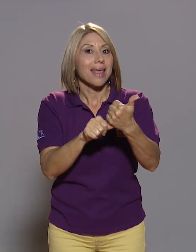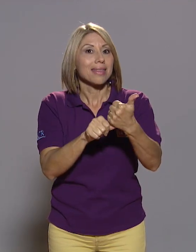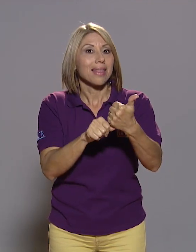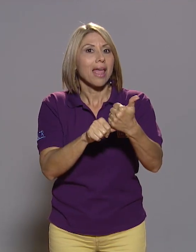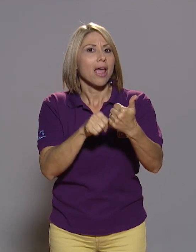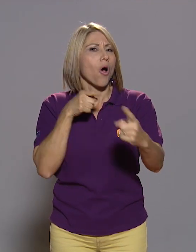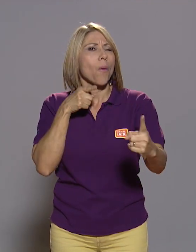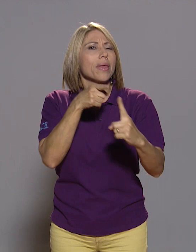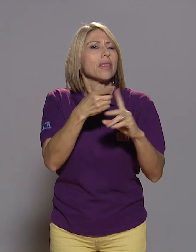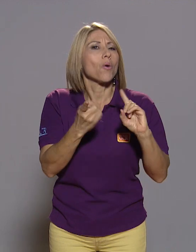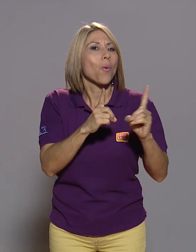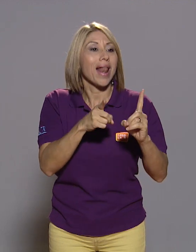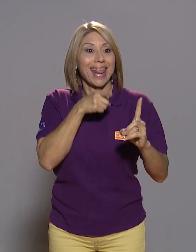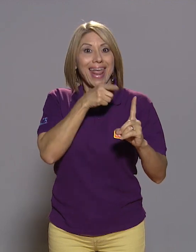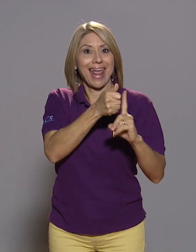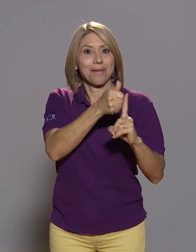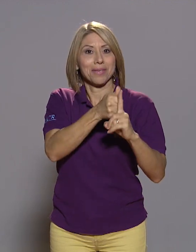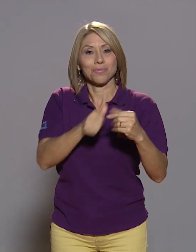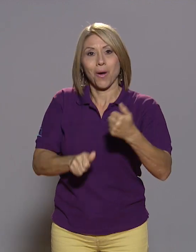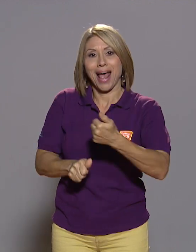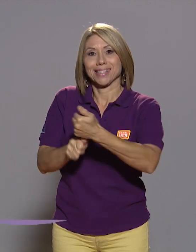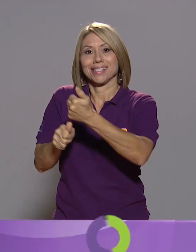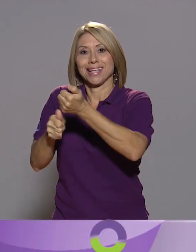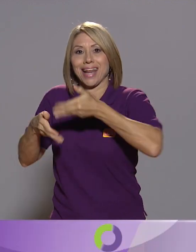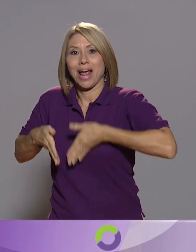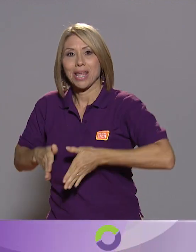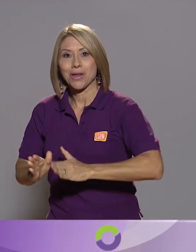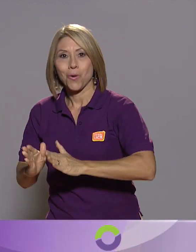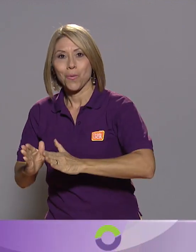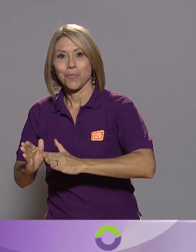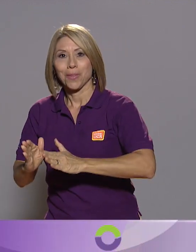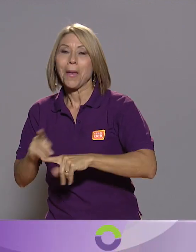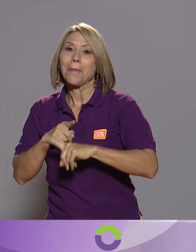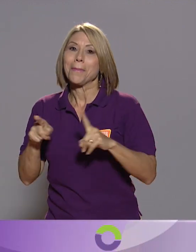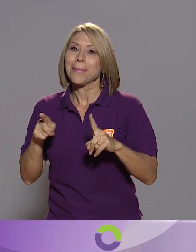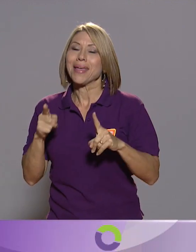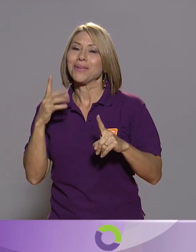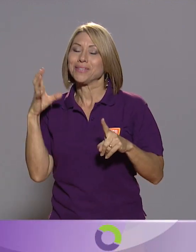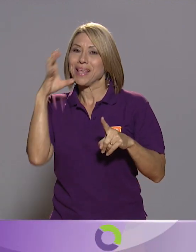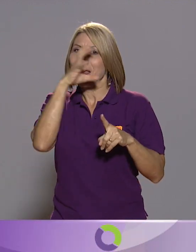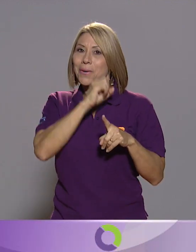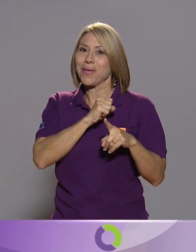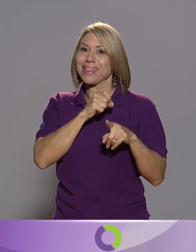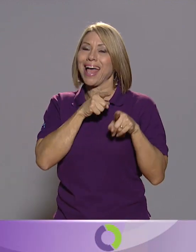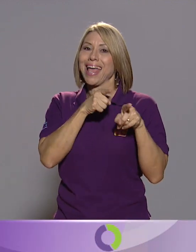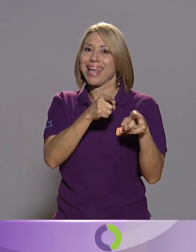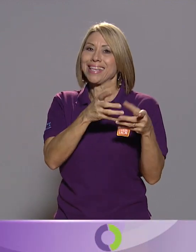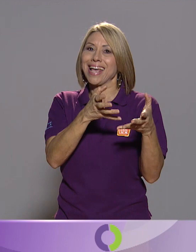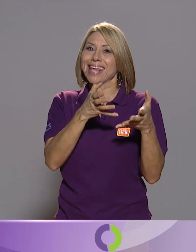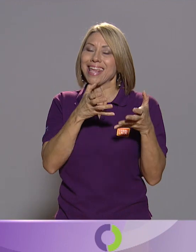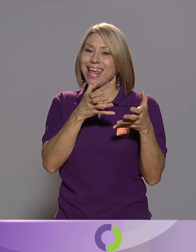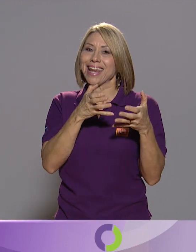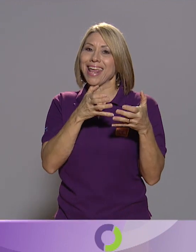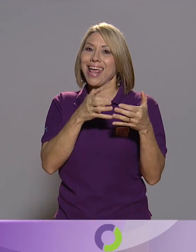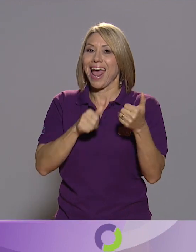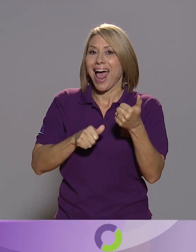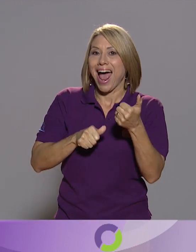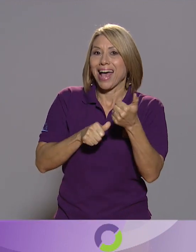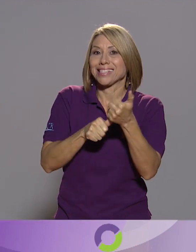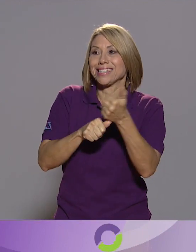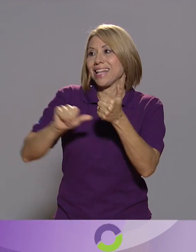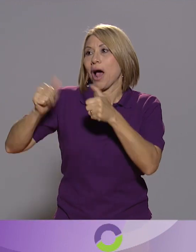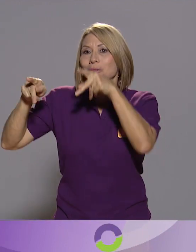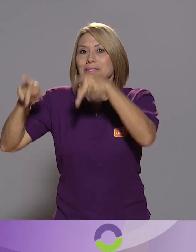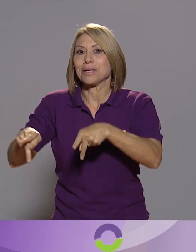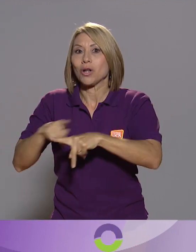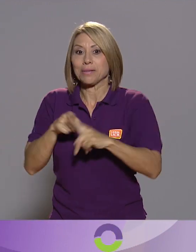Concluye el programa, para hacer la idea un poquito más corta, con la idea de que ella quiere asistir a personas, pero no ser la asistente